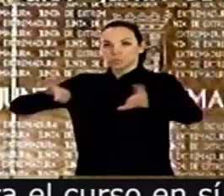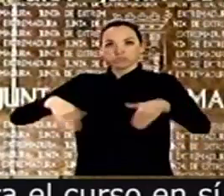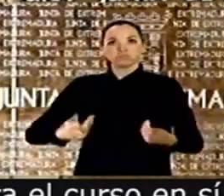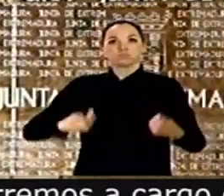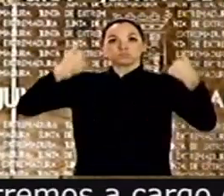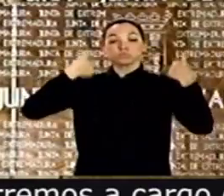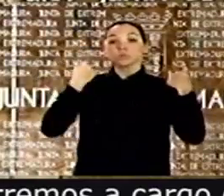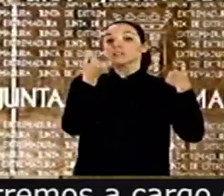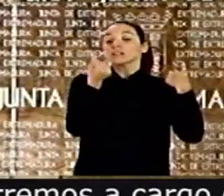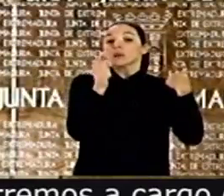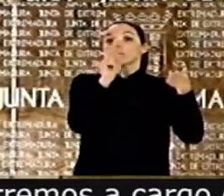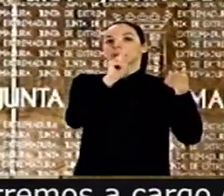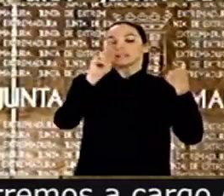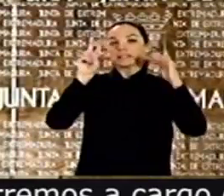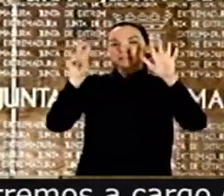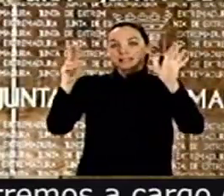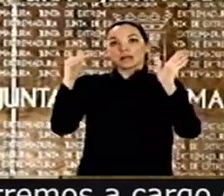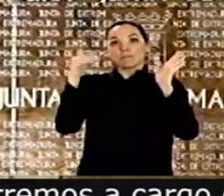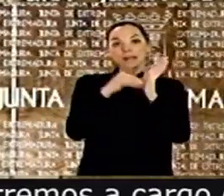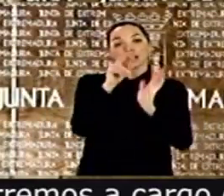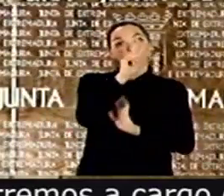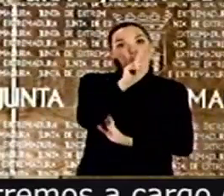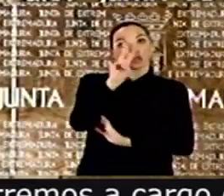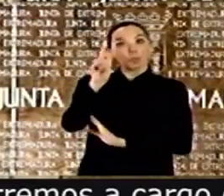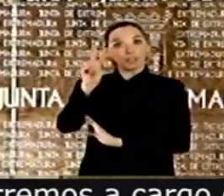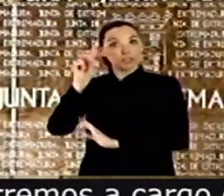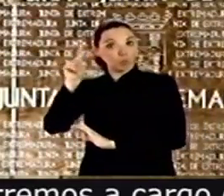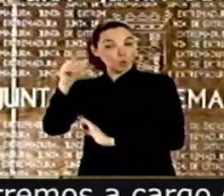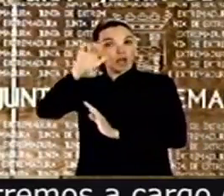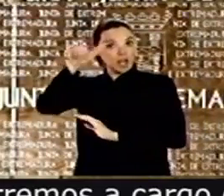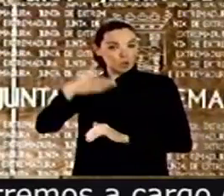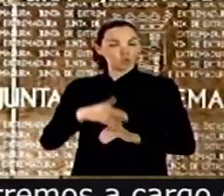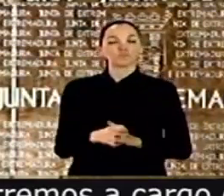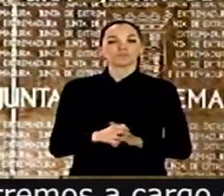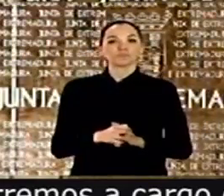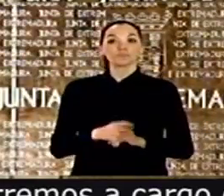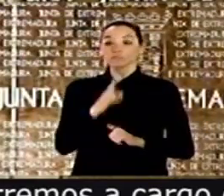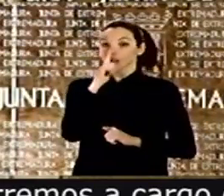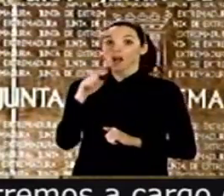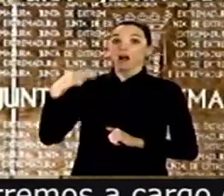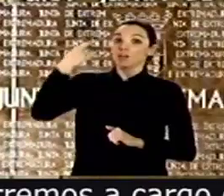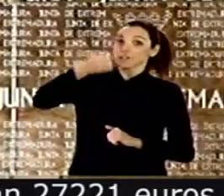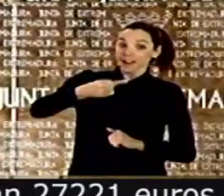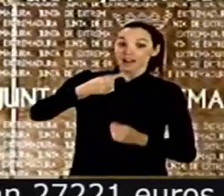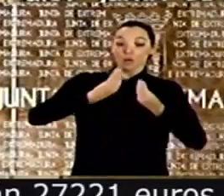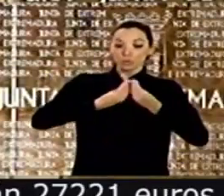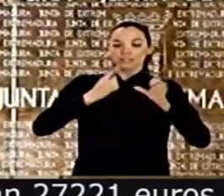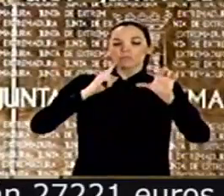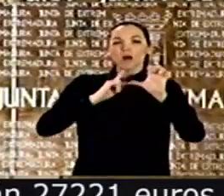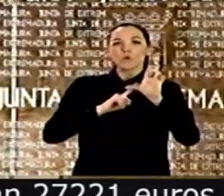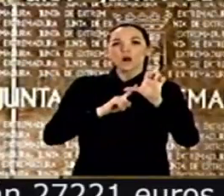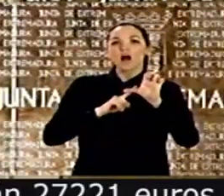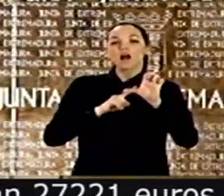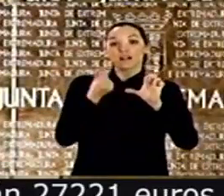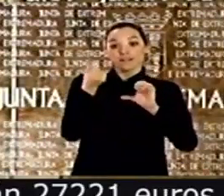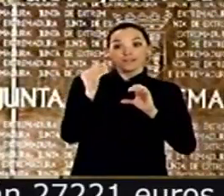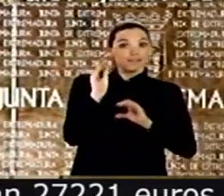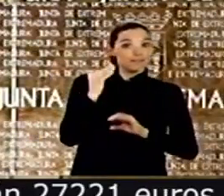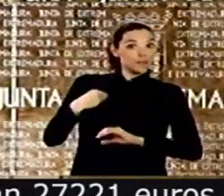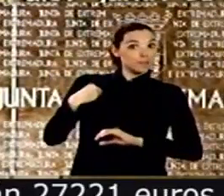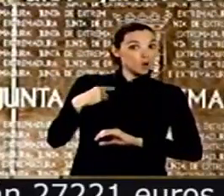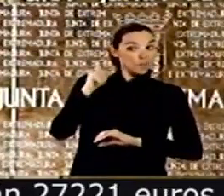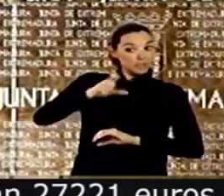serán 27.221 euros. En el 2019, la Junta de Extremadura va a asumir un 10% de la parte de